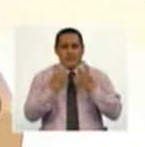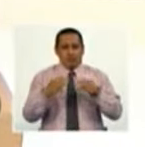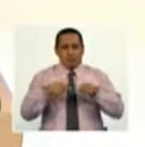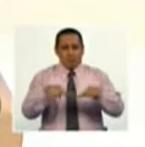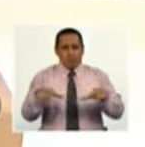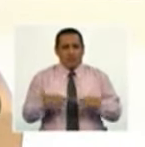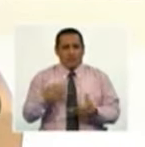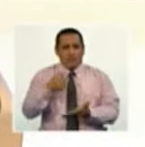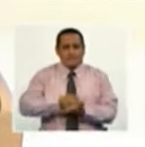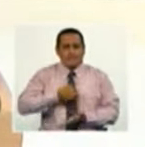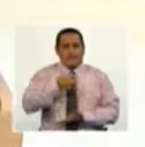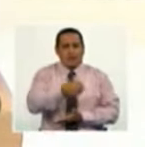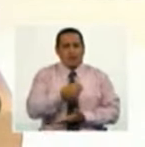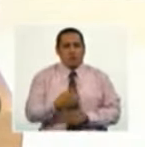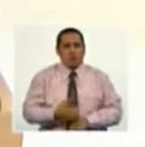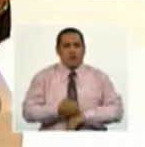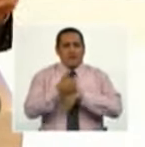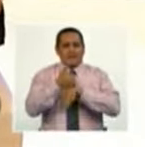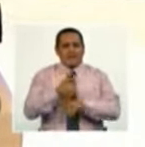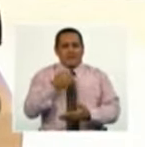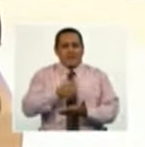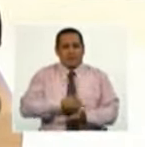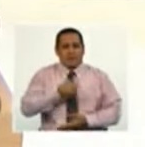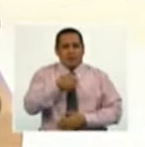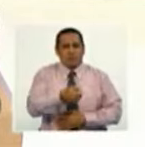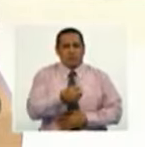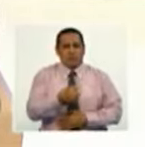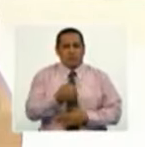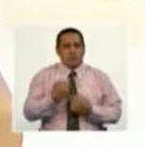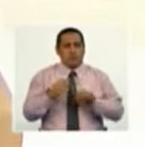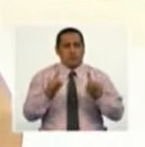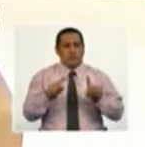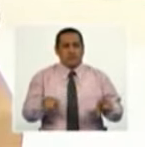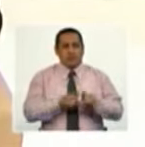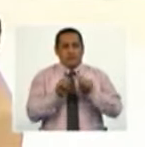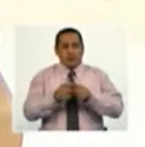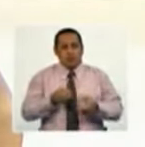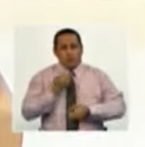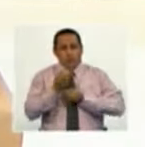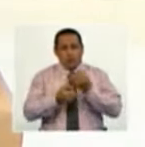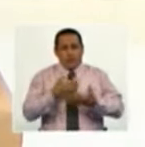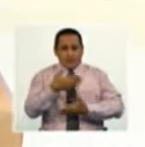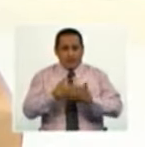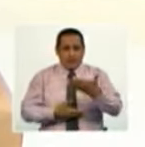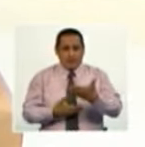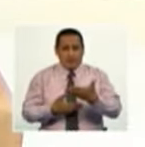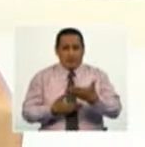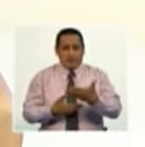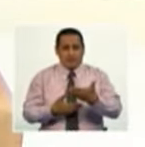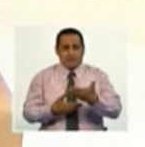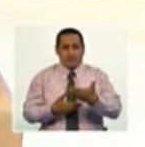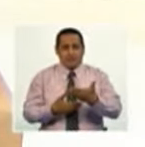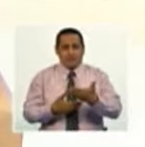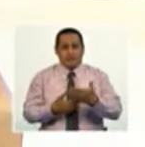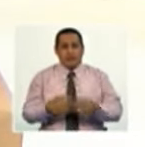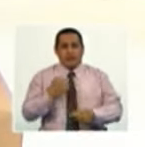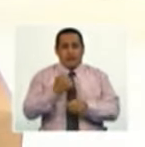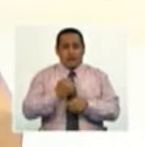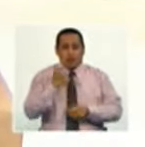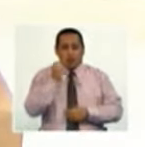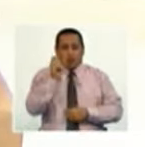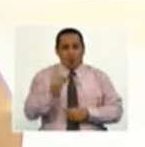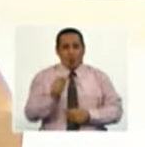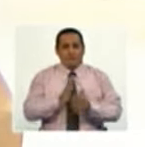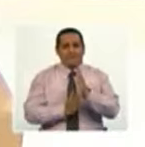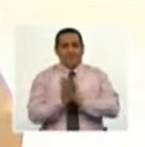área de remuneraciones, como asistente de remuneraciones. Entonces, según relata el expediente, el